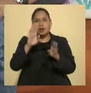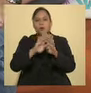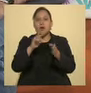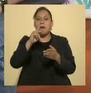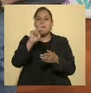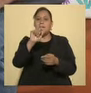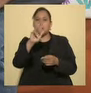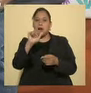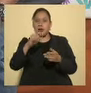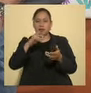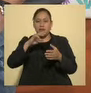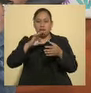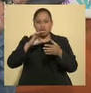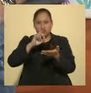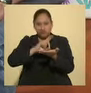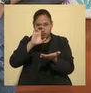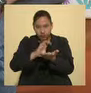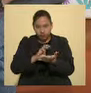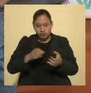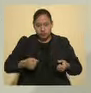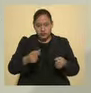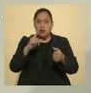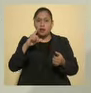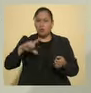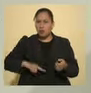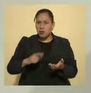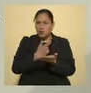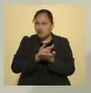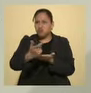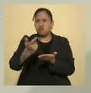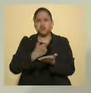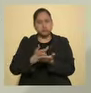Claro. Entonces, el gobierno le invirtió bastante dinero, pero